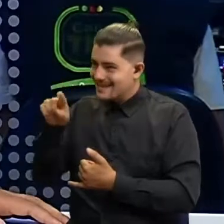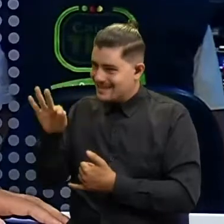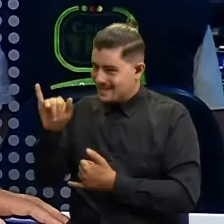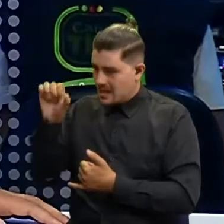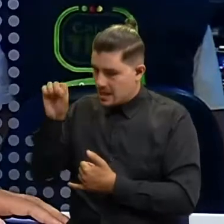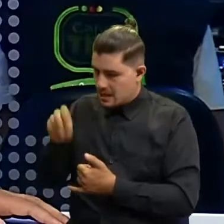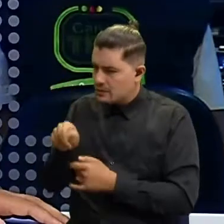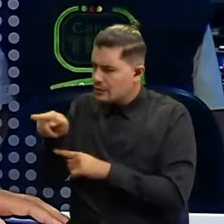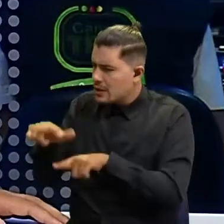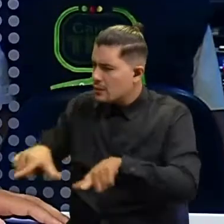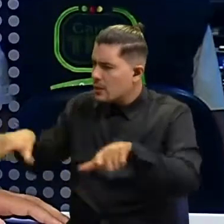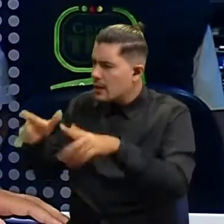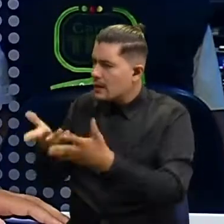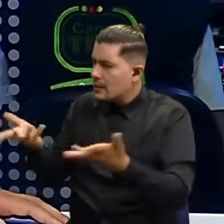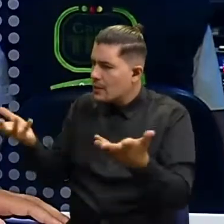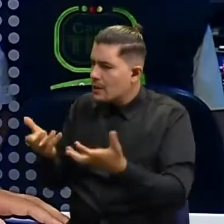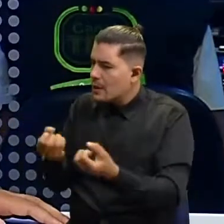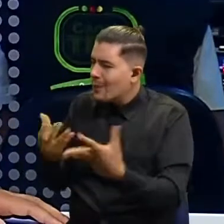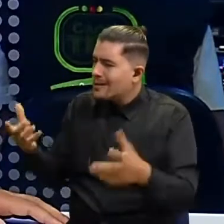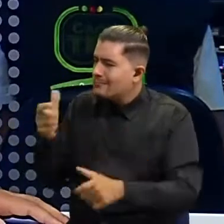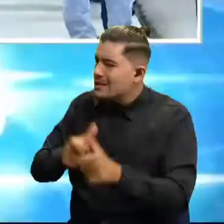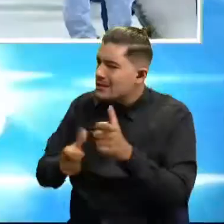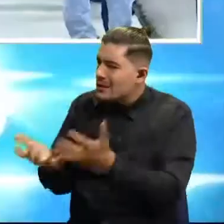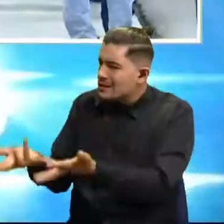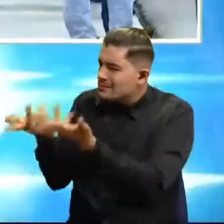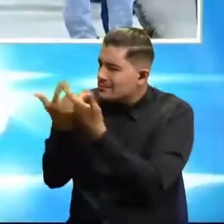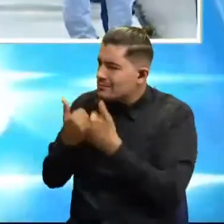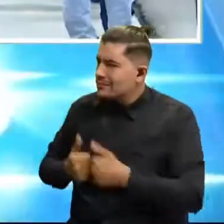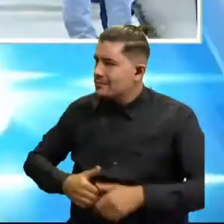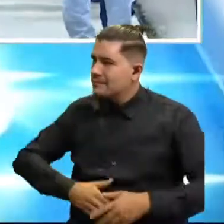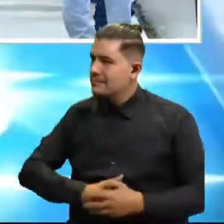personas están realizando ese proceso, venezolanos?